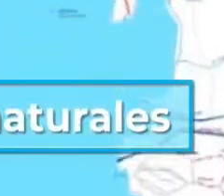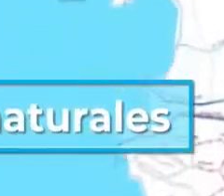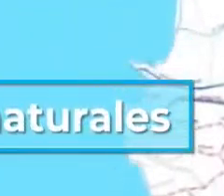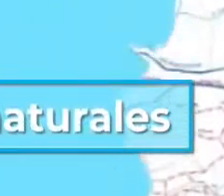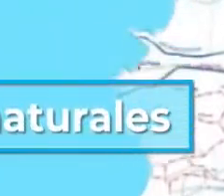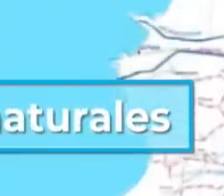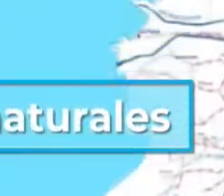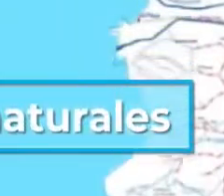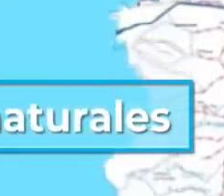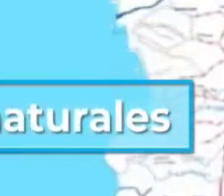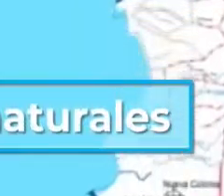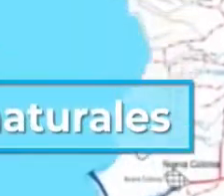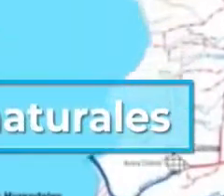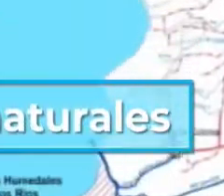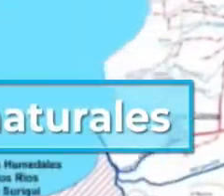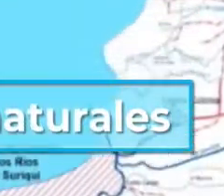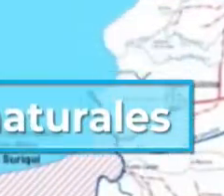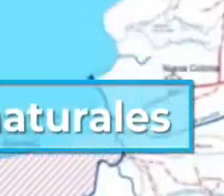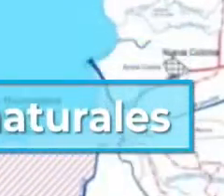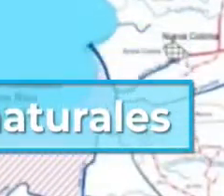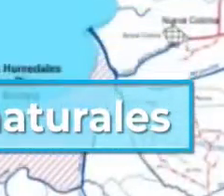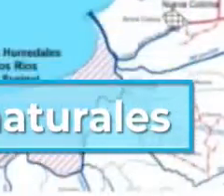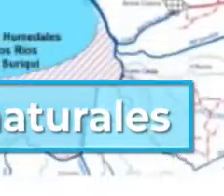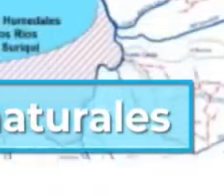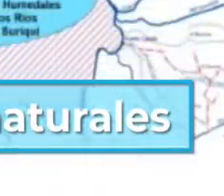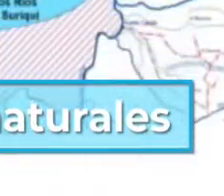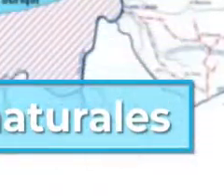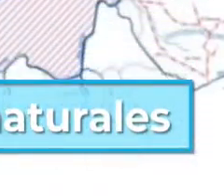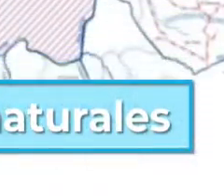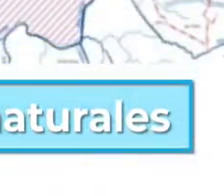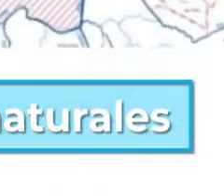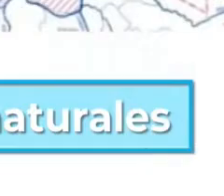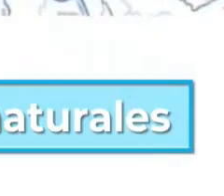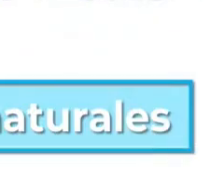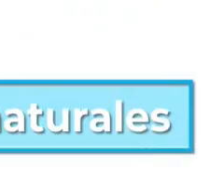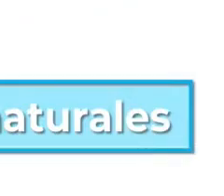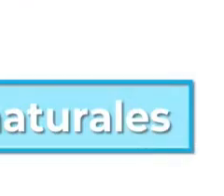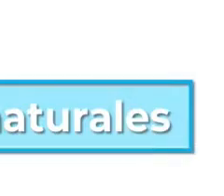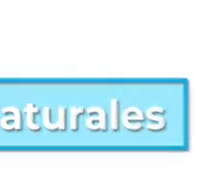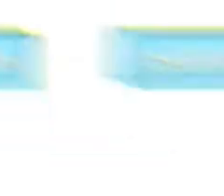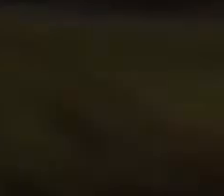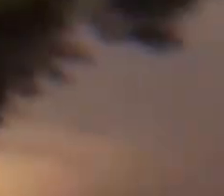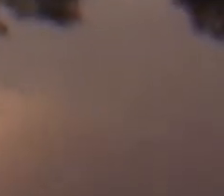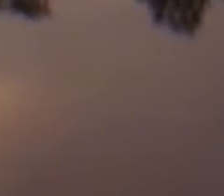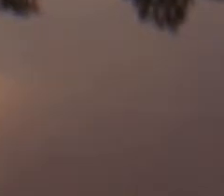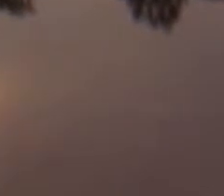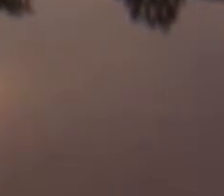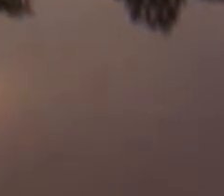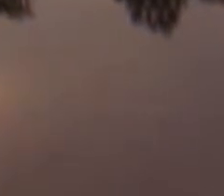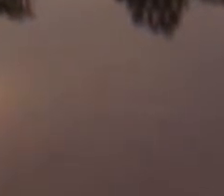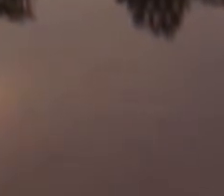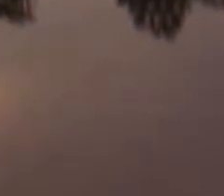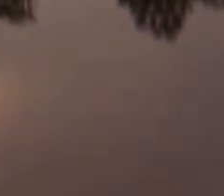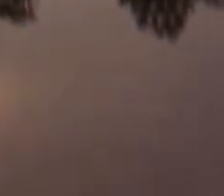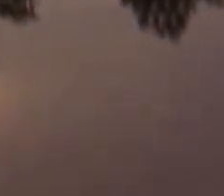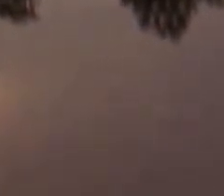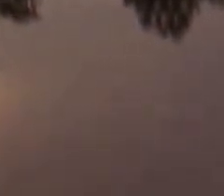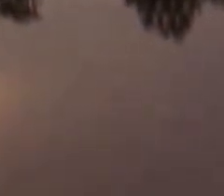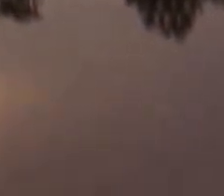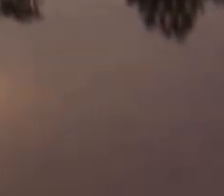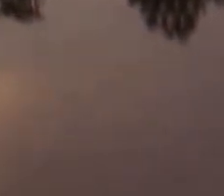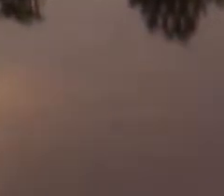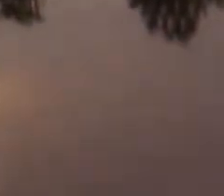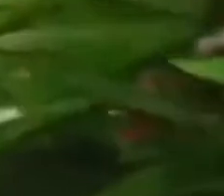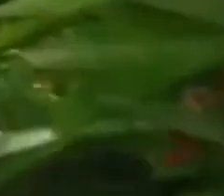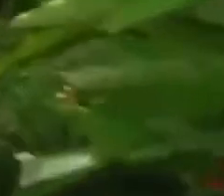ecoturístico Darién Atrato integra 4 reservas naturales que albergan una gran biodiversidad. El Parque Nacional Natural